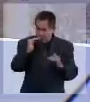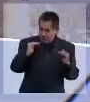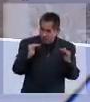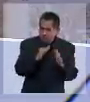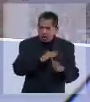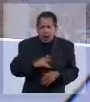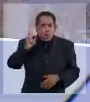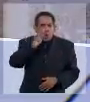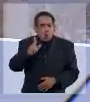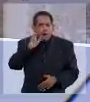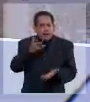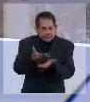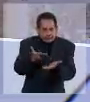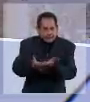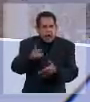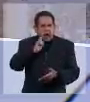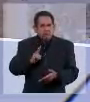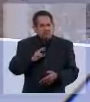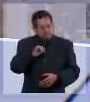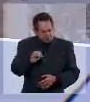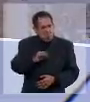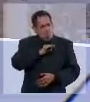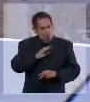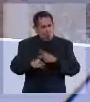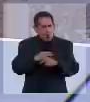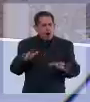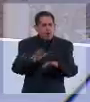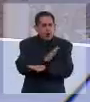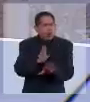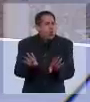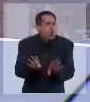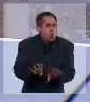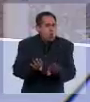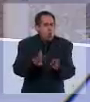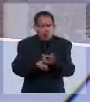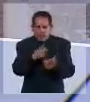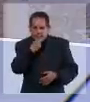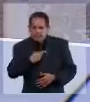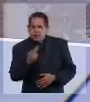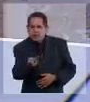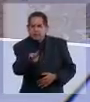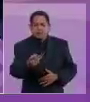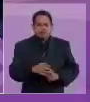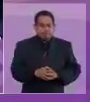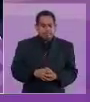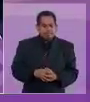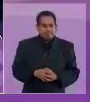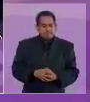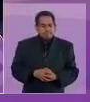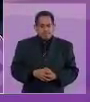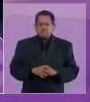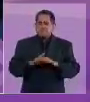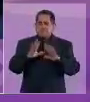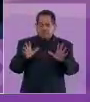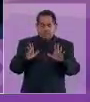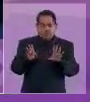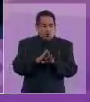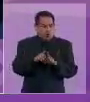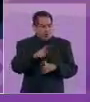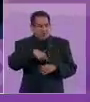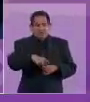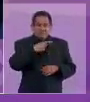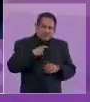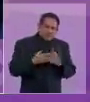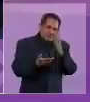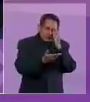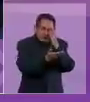tiene para decir ahora sí esto va a cambiar los números en México seriamente? Lo que va a moderar la indigencia y la